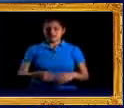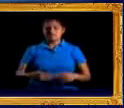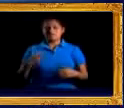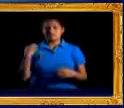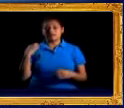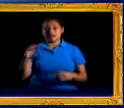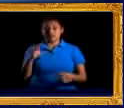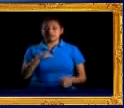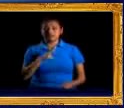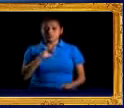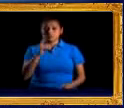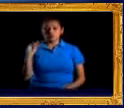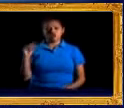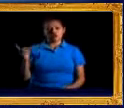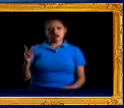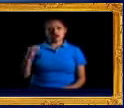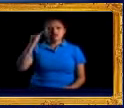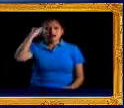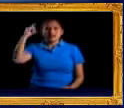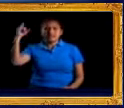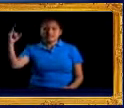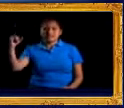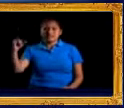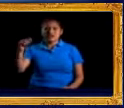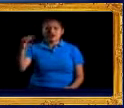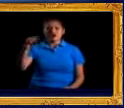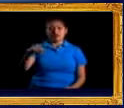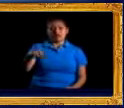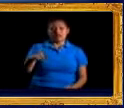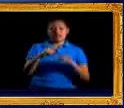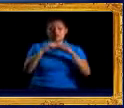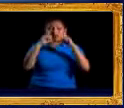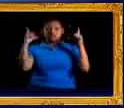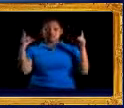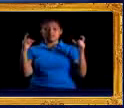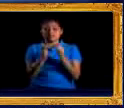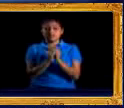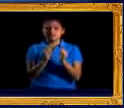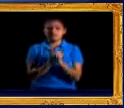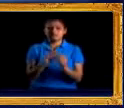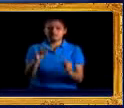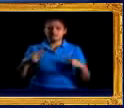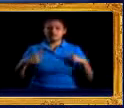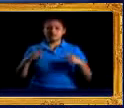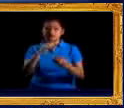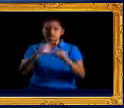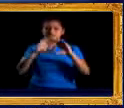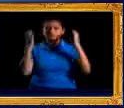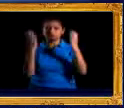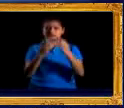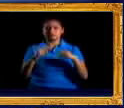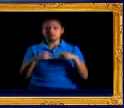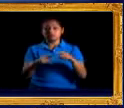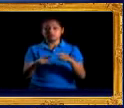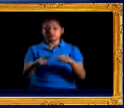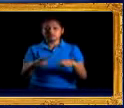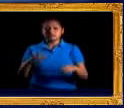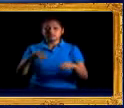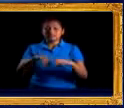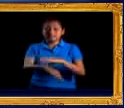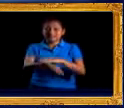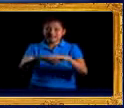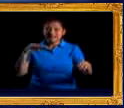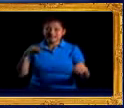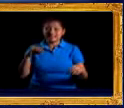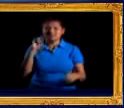dólar. Ahora imagínense la tremenda crisis que hay alrededor del mundo, pero se imprimen 200 millones de